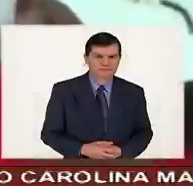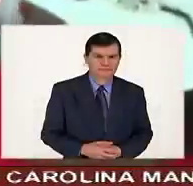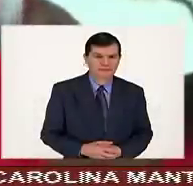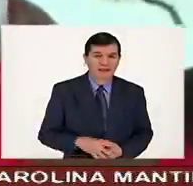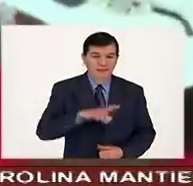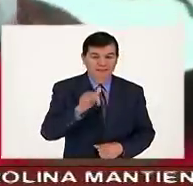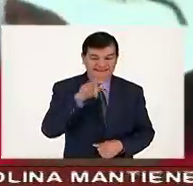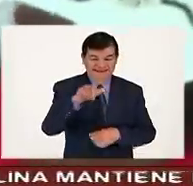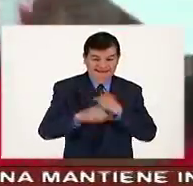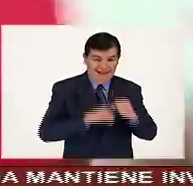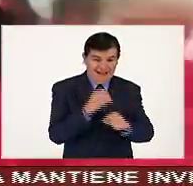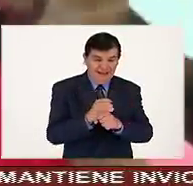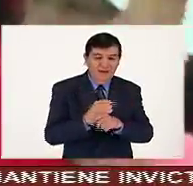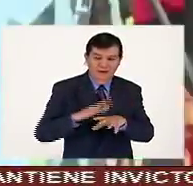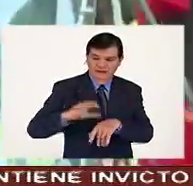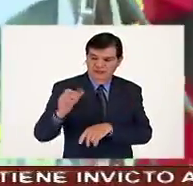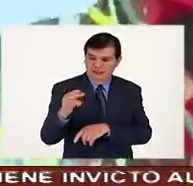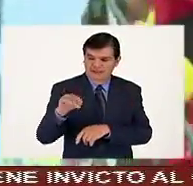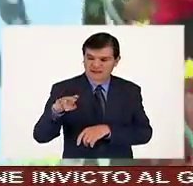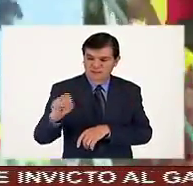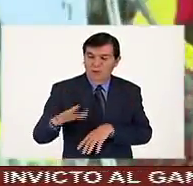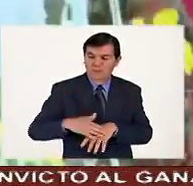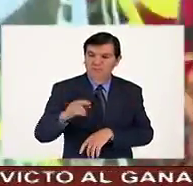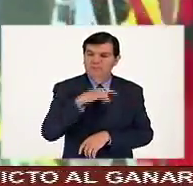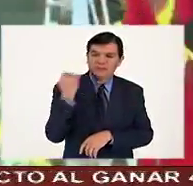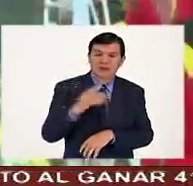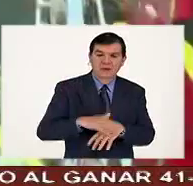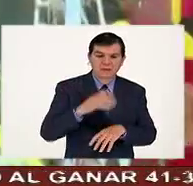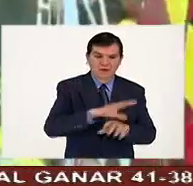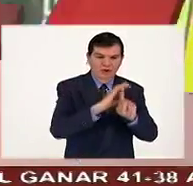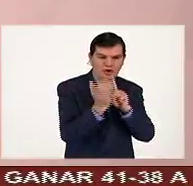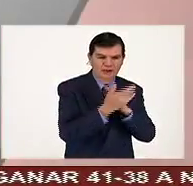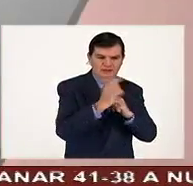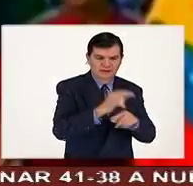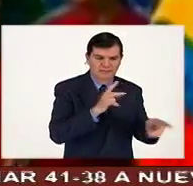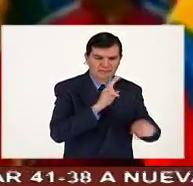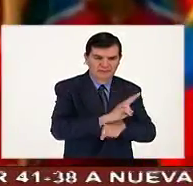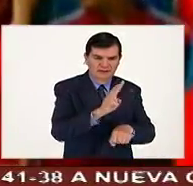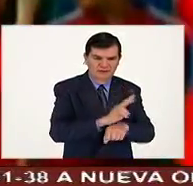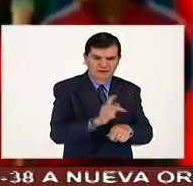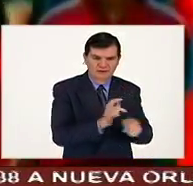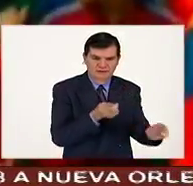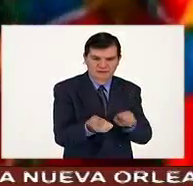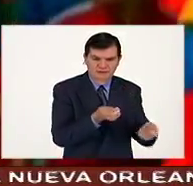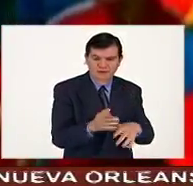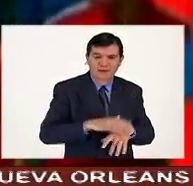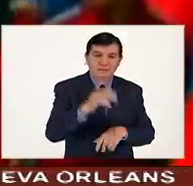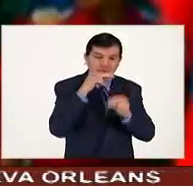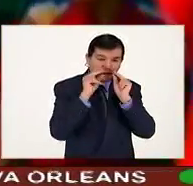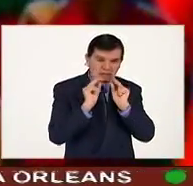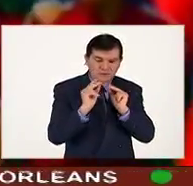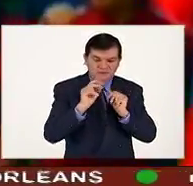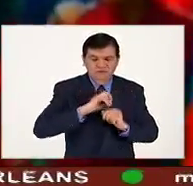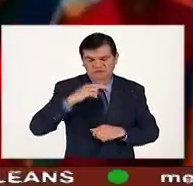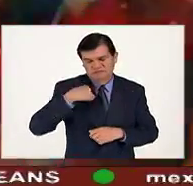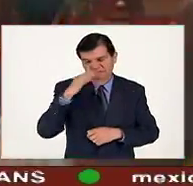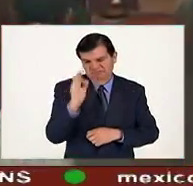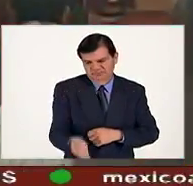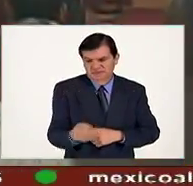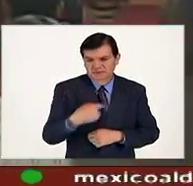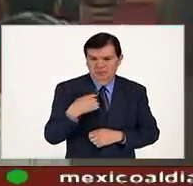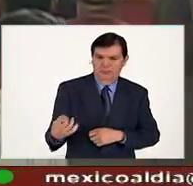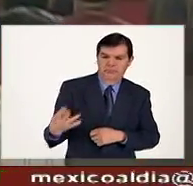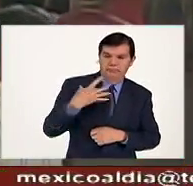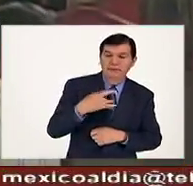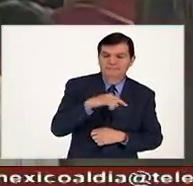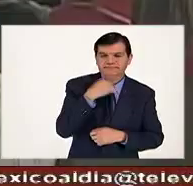Después de 17 años, el chavismo pierde el control del Congreso en Venezuela. El presidente Nicolás Maduro reconoce la derrota.